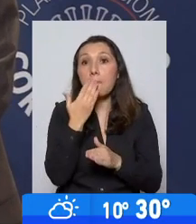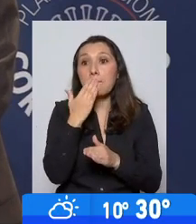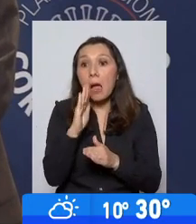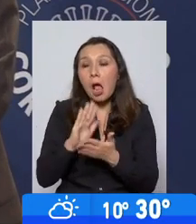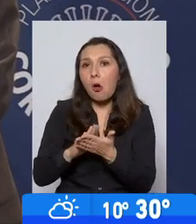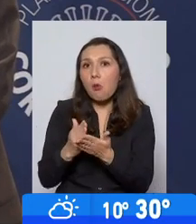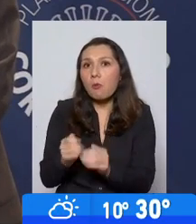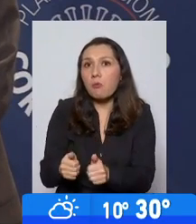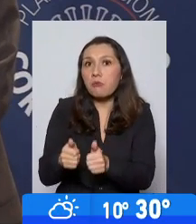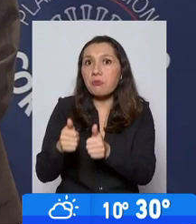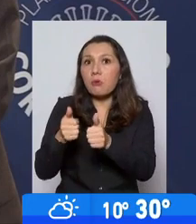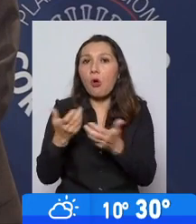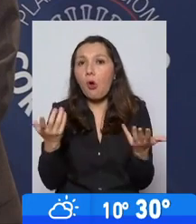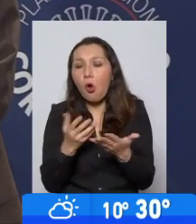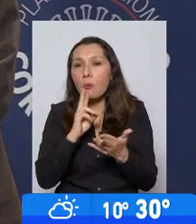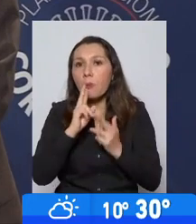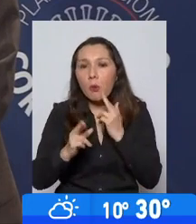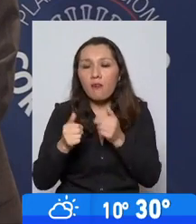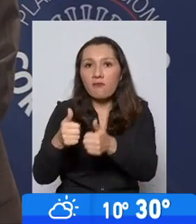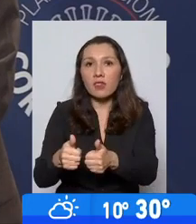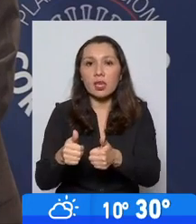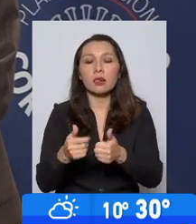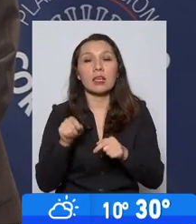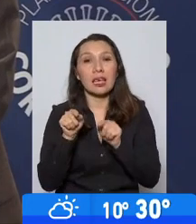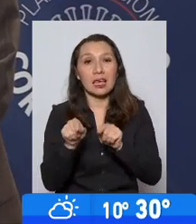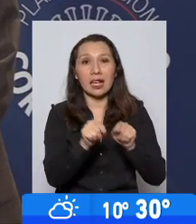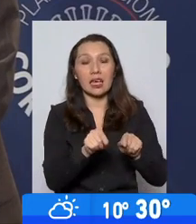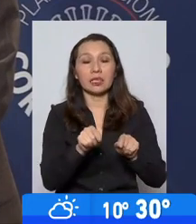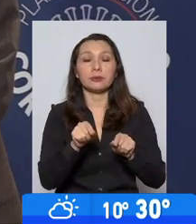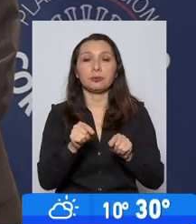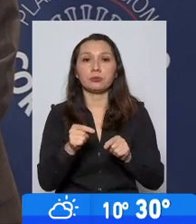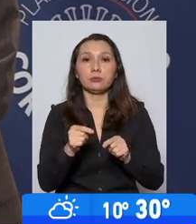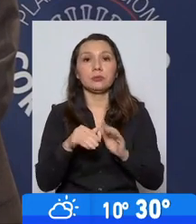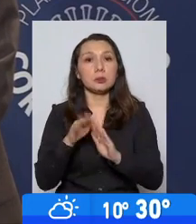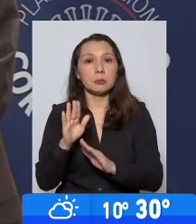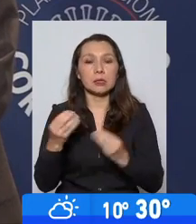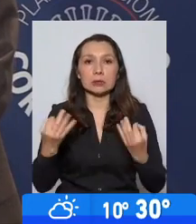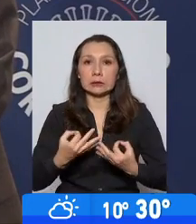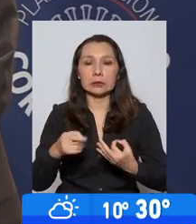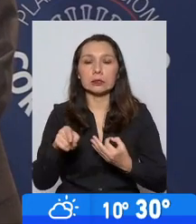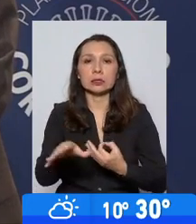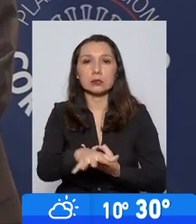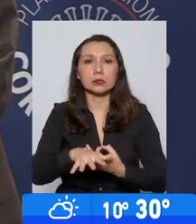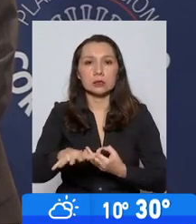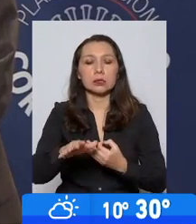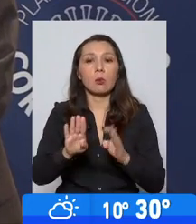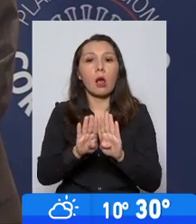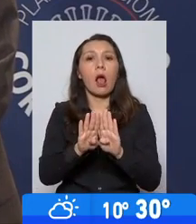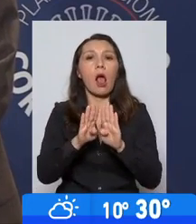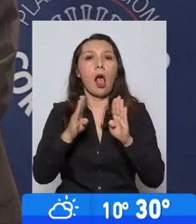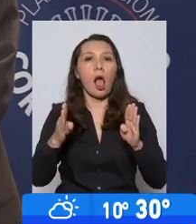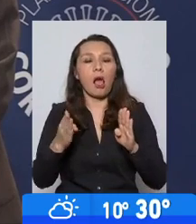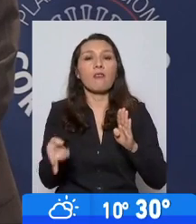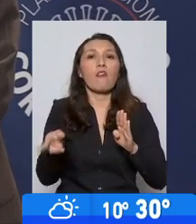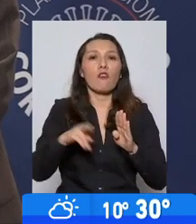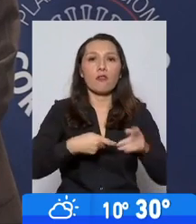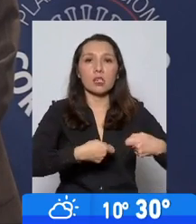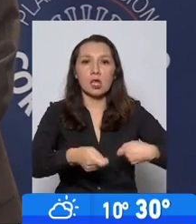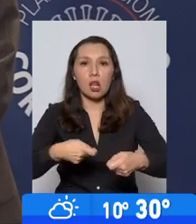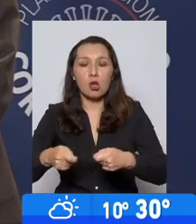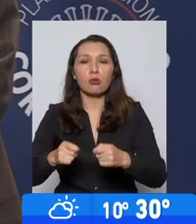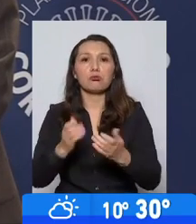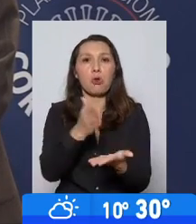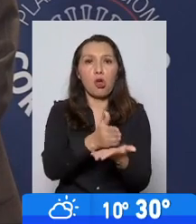mejores resultados, que estos, con mayor razón, están abriendo sus comercios,